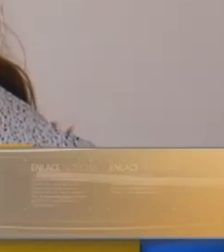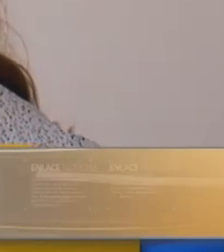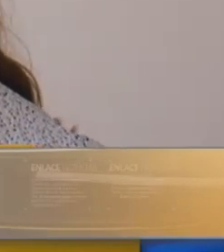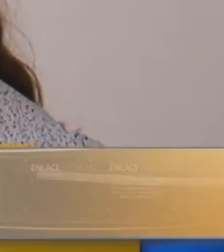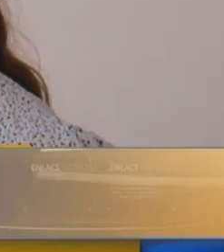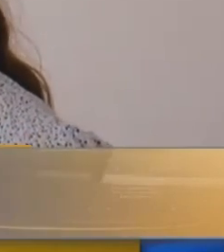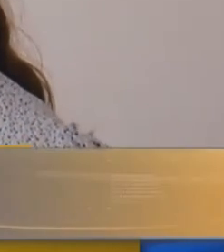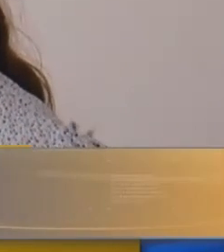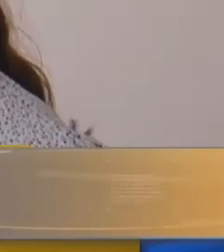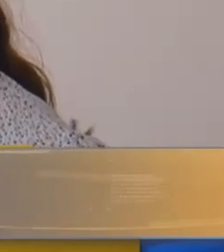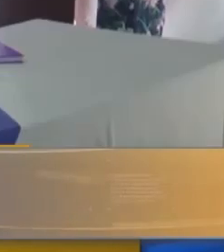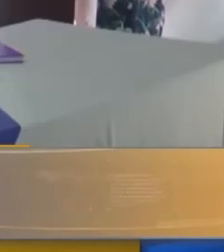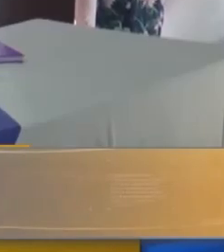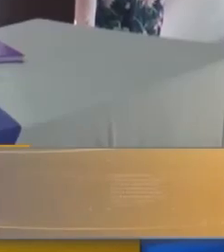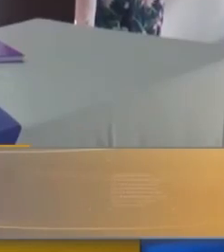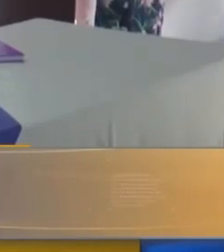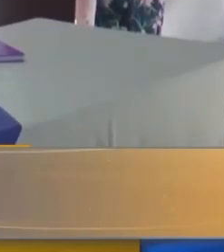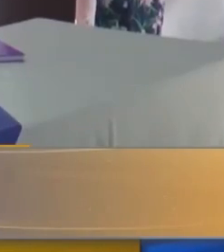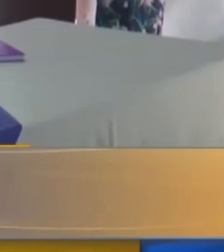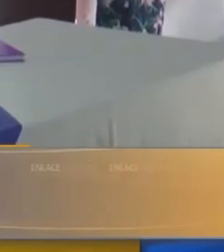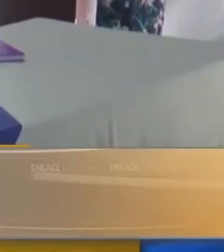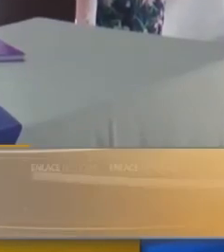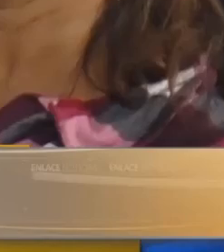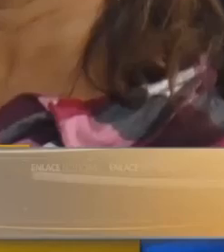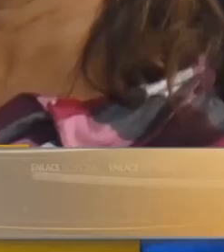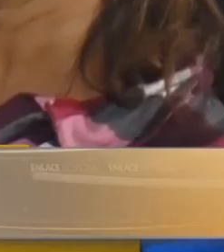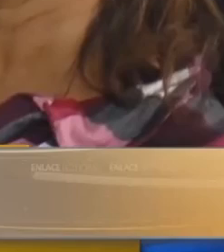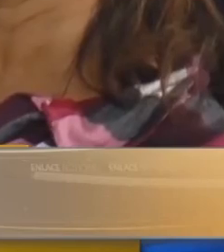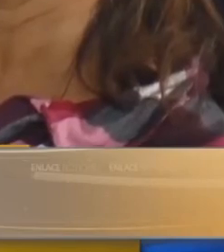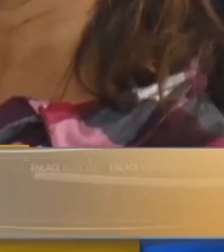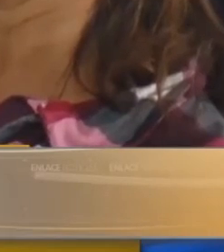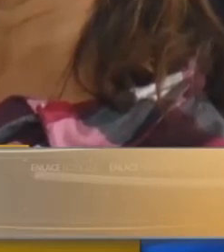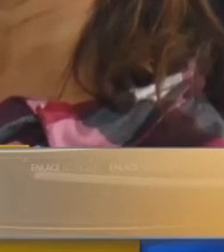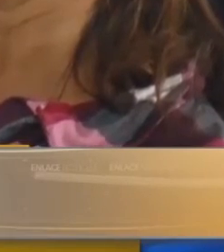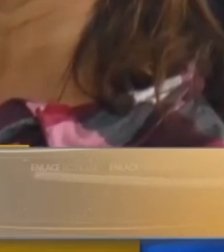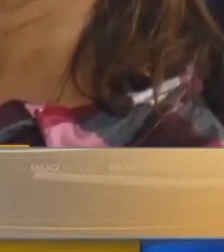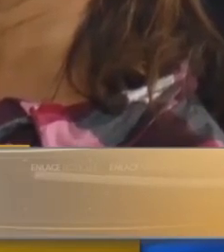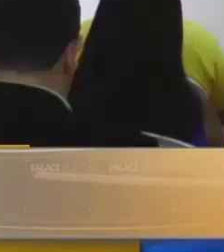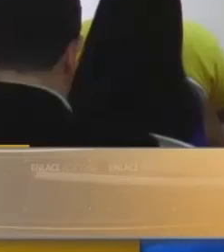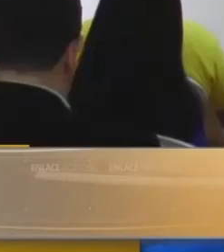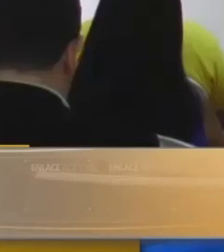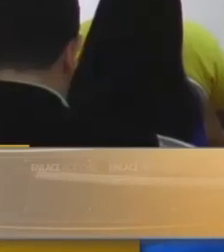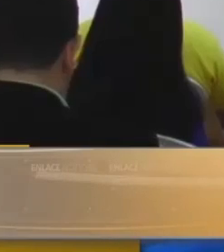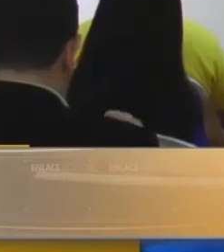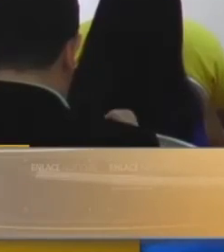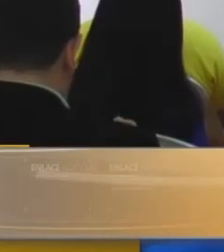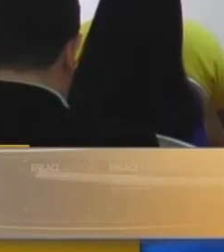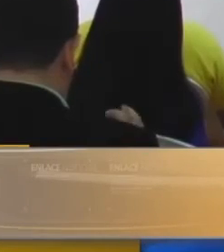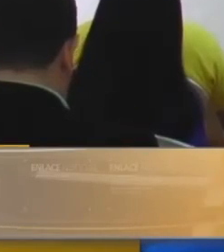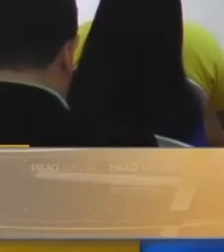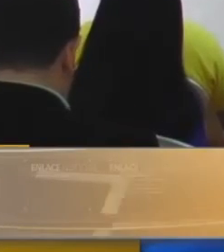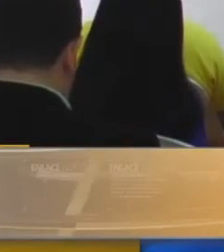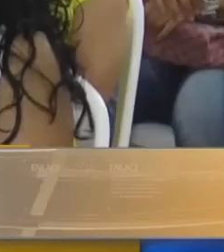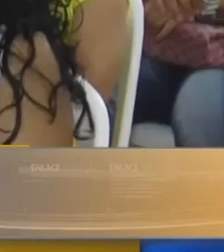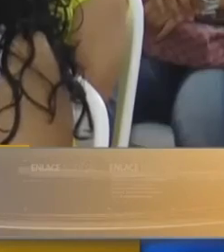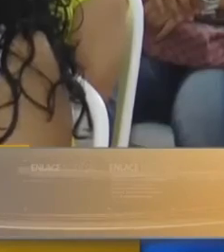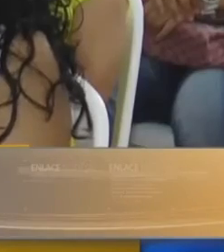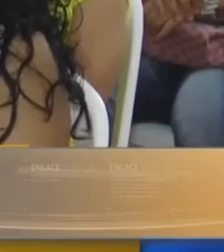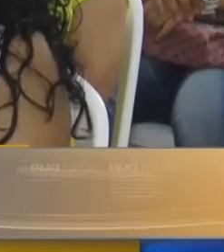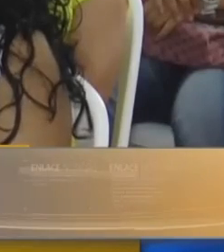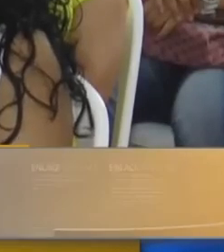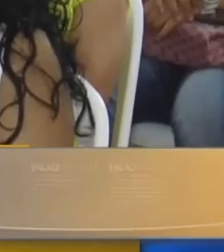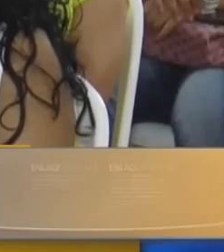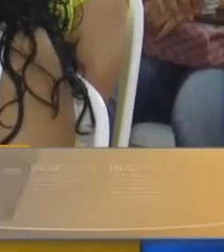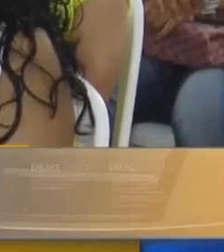Alta consejera para los derechos humanos en Colombia, Paula Gaviria, destaca la importancia de la mujer en el posconflicto. Ella se encuentra de visita en Barranca Bermeja con ocasión de los